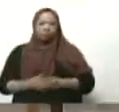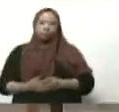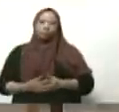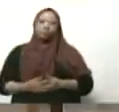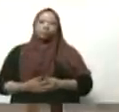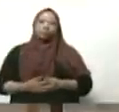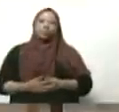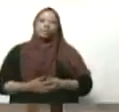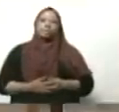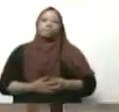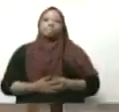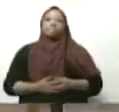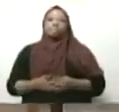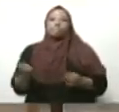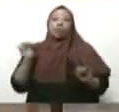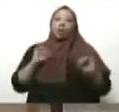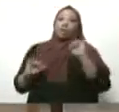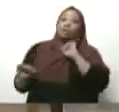delictivo